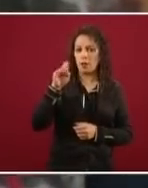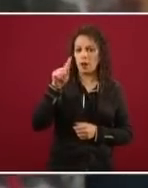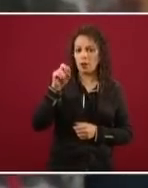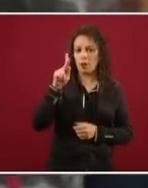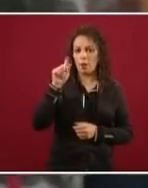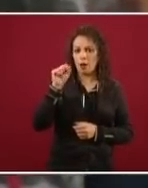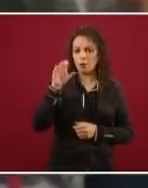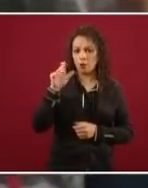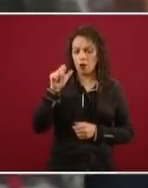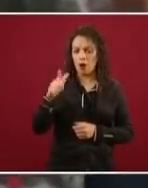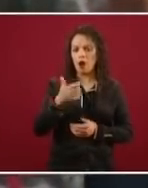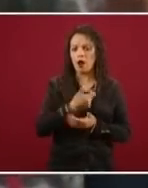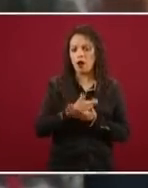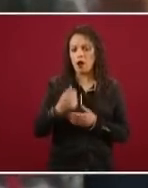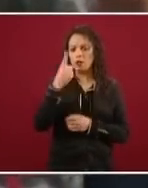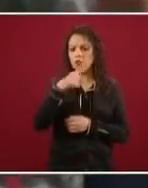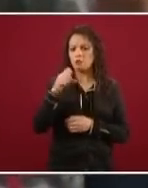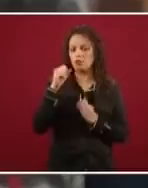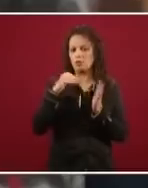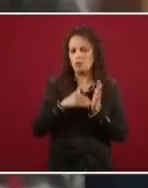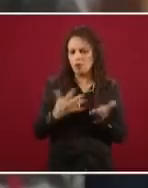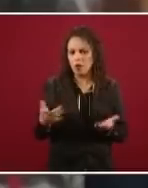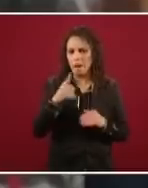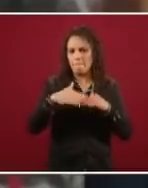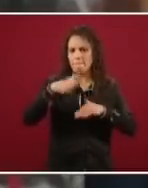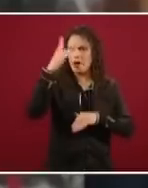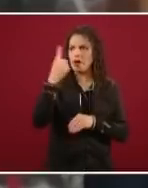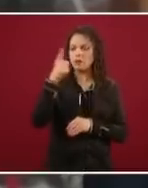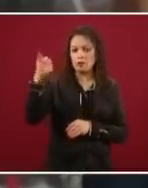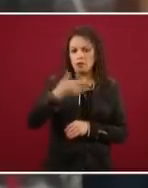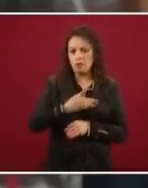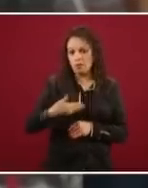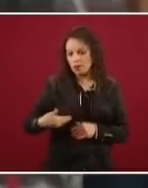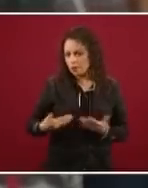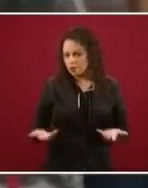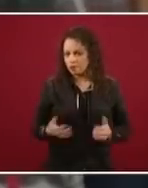161 mil más que usted dejó nut la francisco